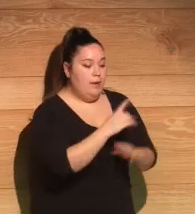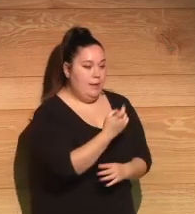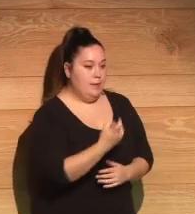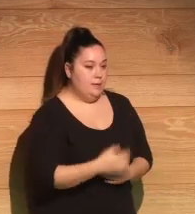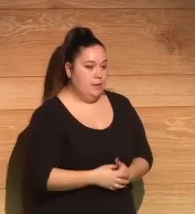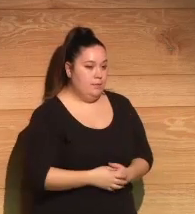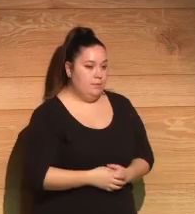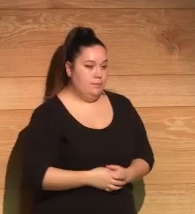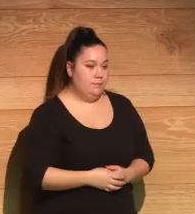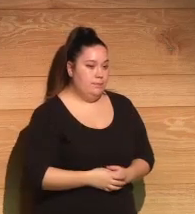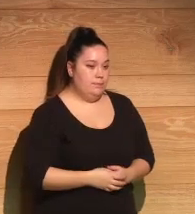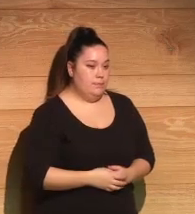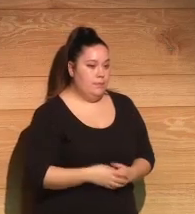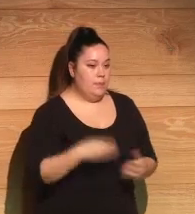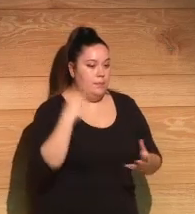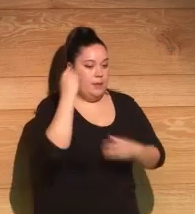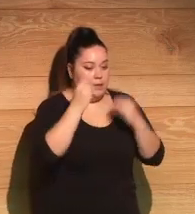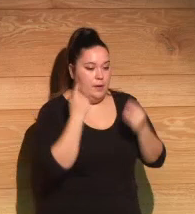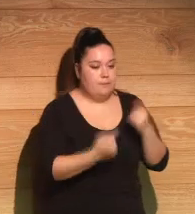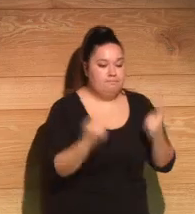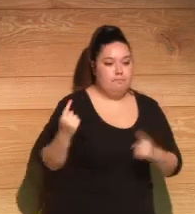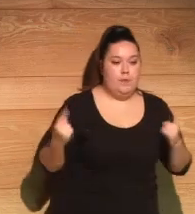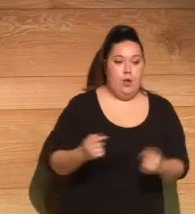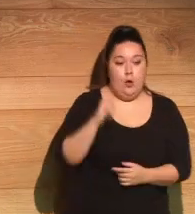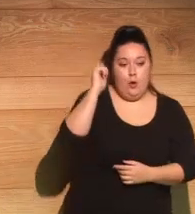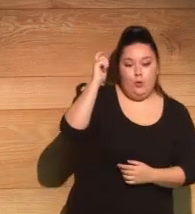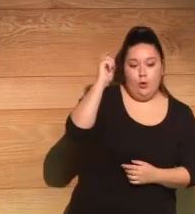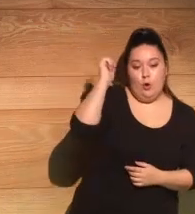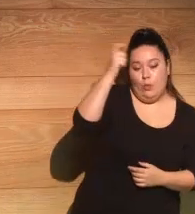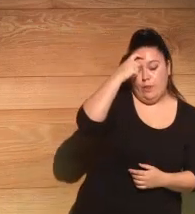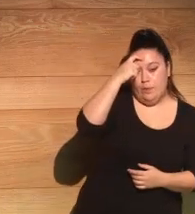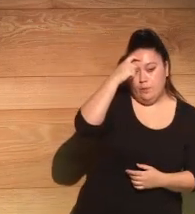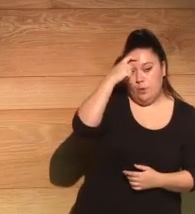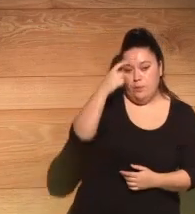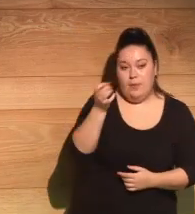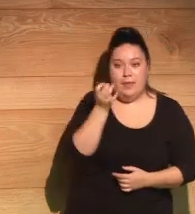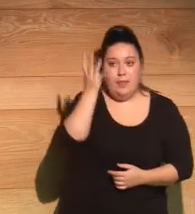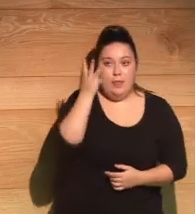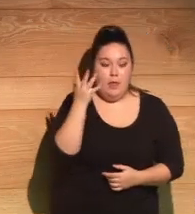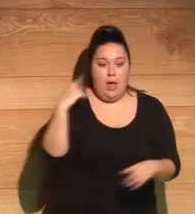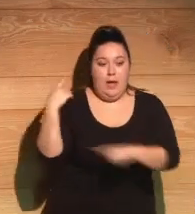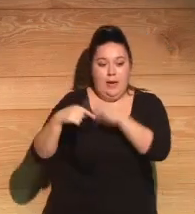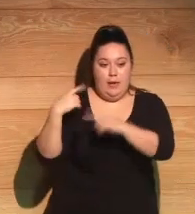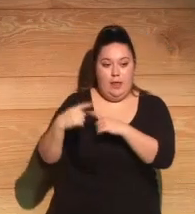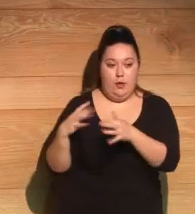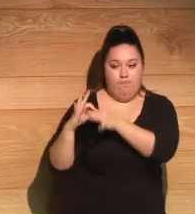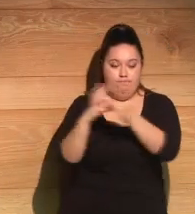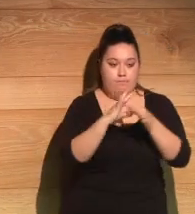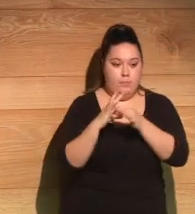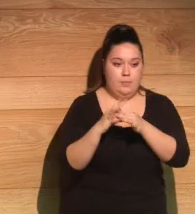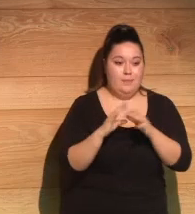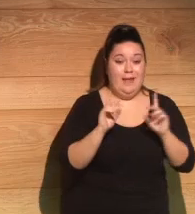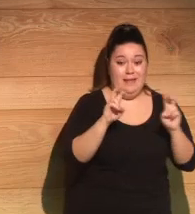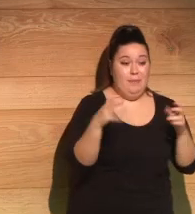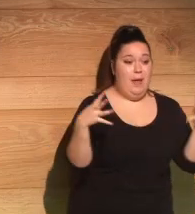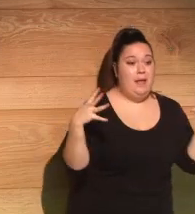poder poner sobre un concepto, sobre una idea, pues el no entendimiento entre generaciones. Y quiero entrar en el tema de Internet. O sea, muchas veces